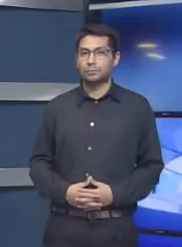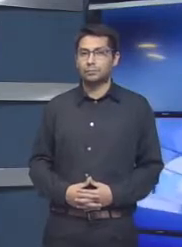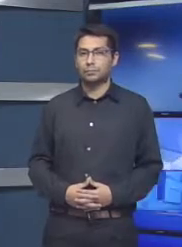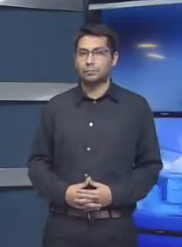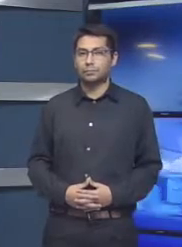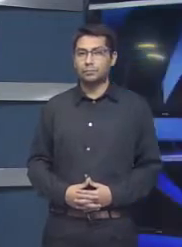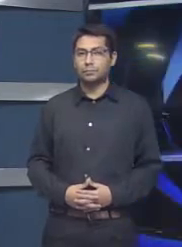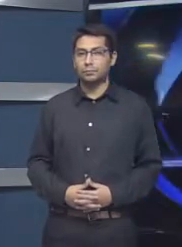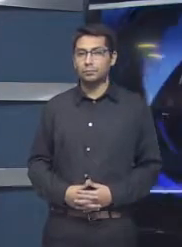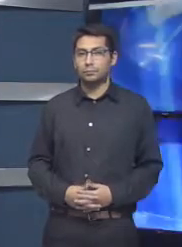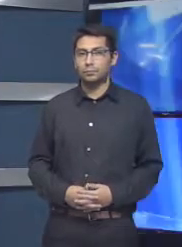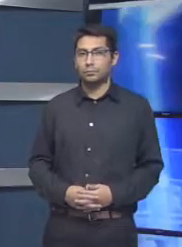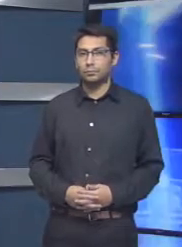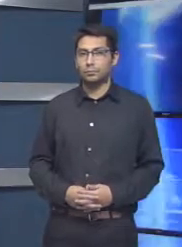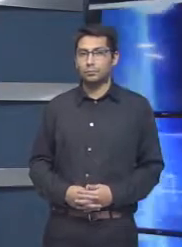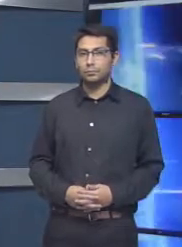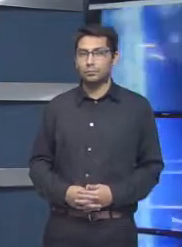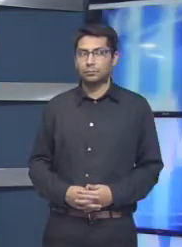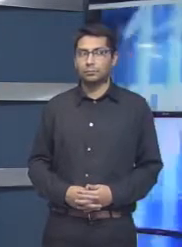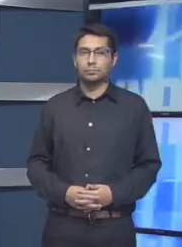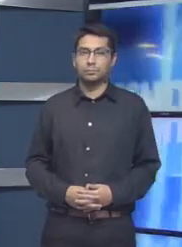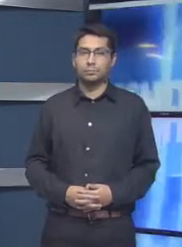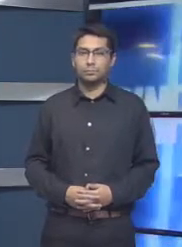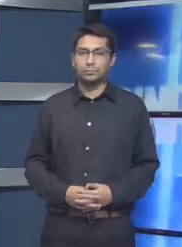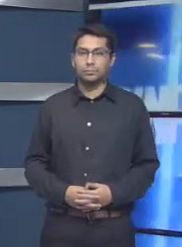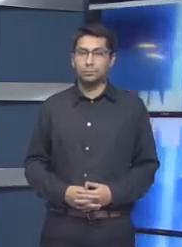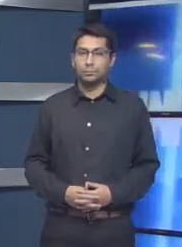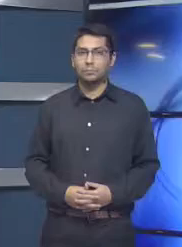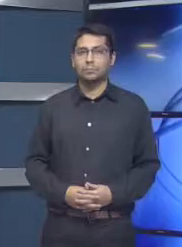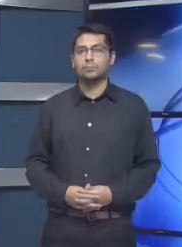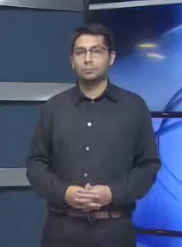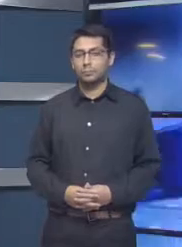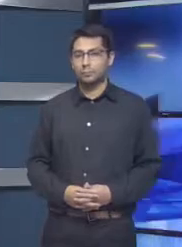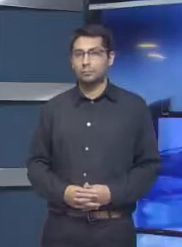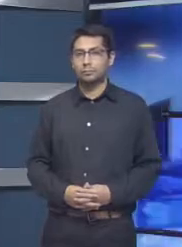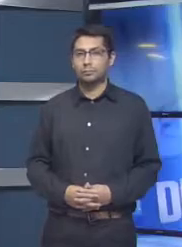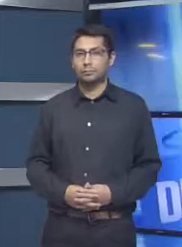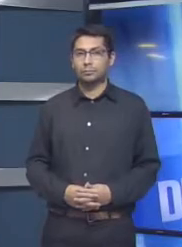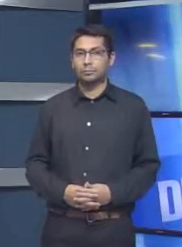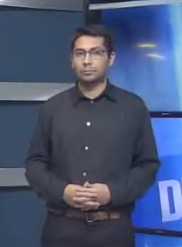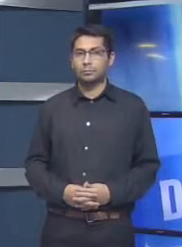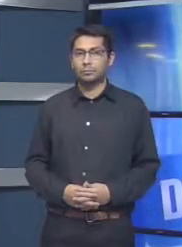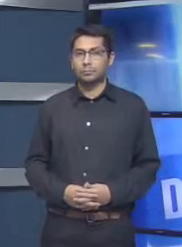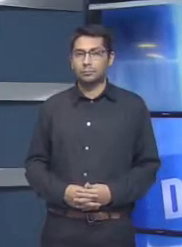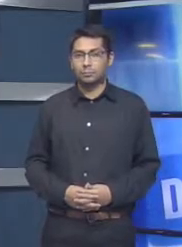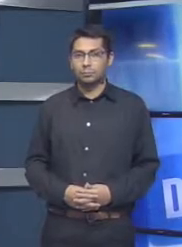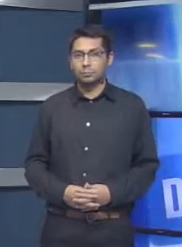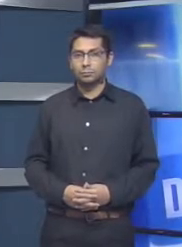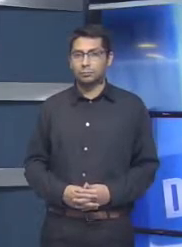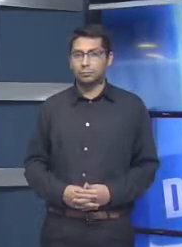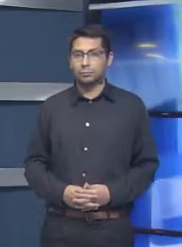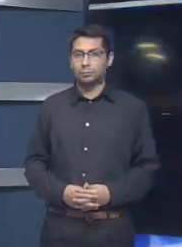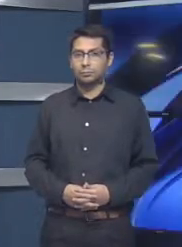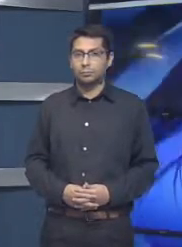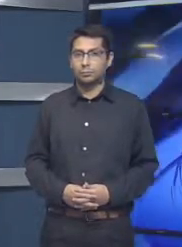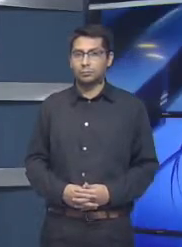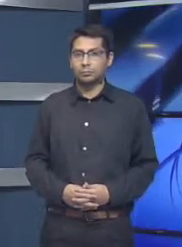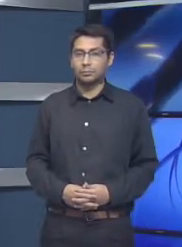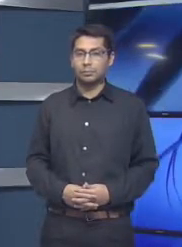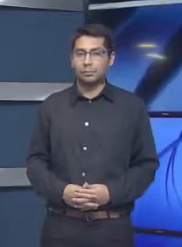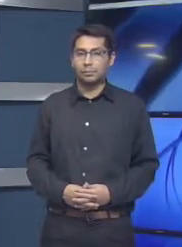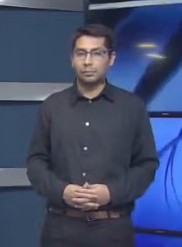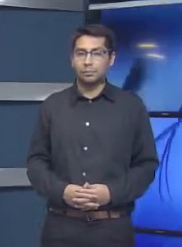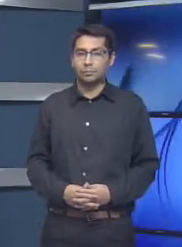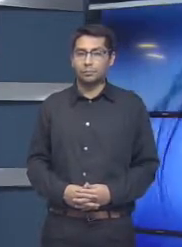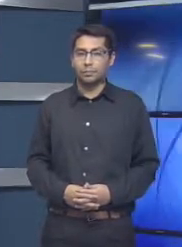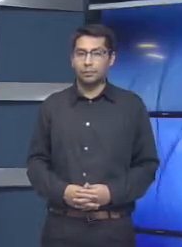supuesto, fundamentalmente, ¿qué tiempo va a tener para la acreditación a los comercios del uso de la tarjeta, es decir,